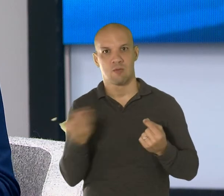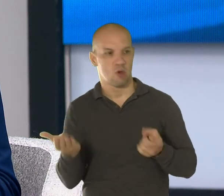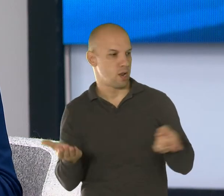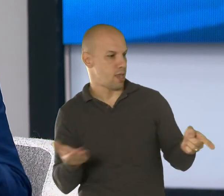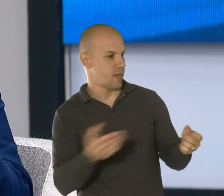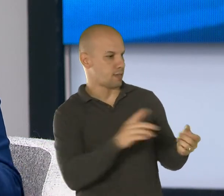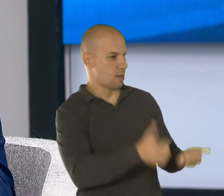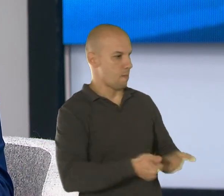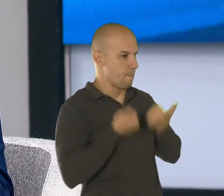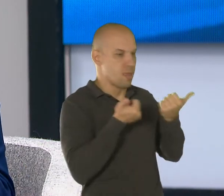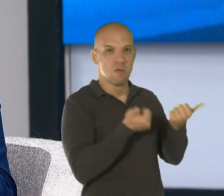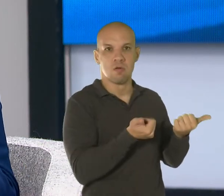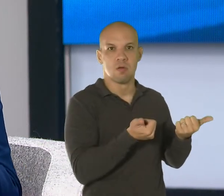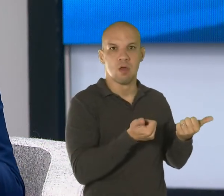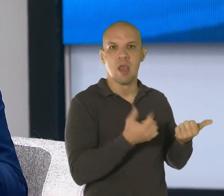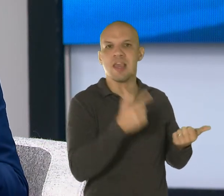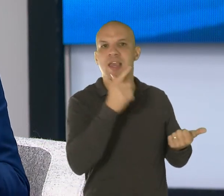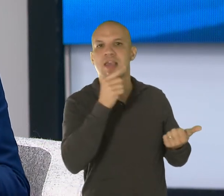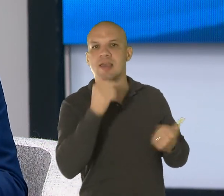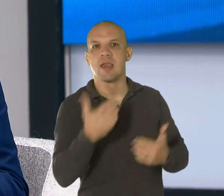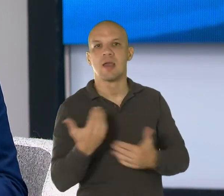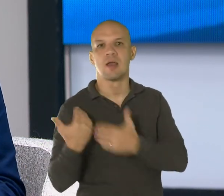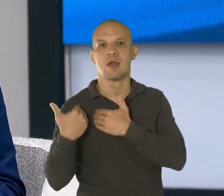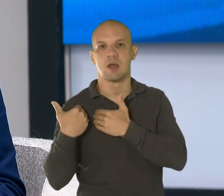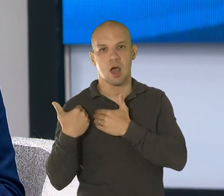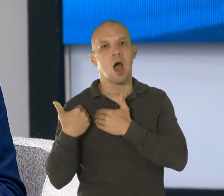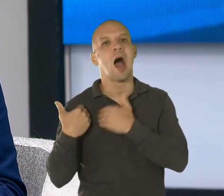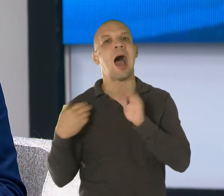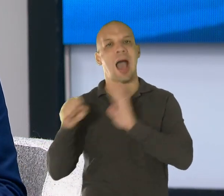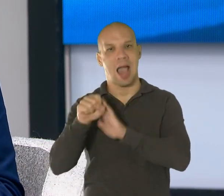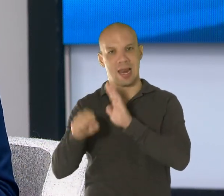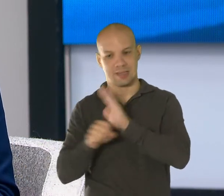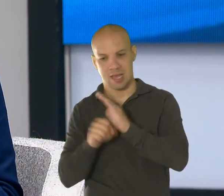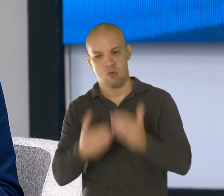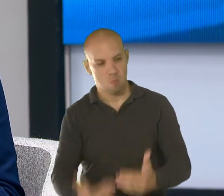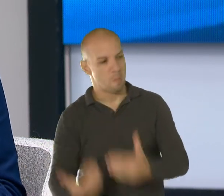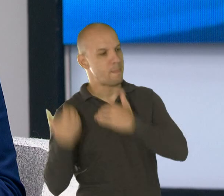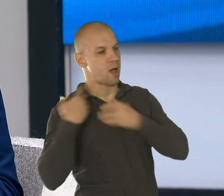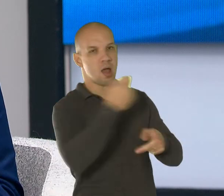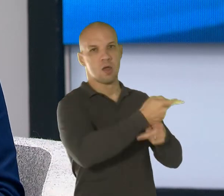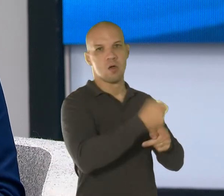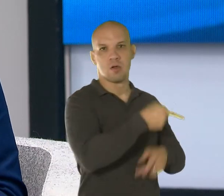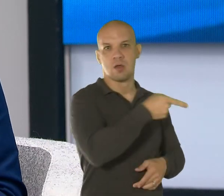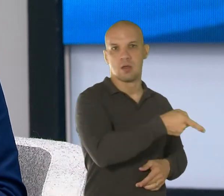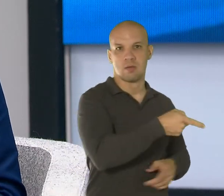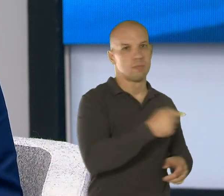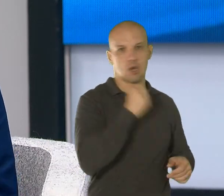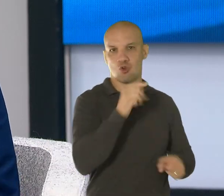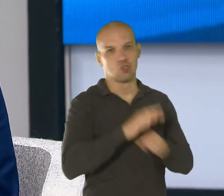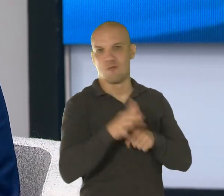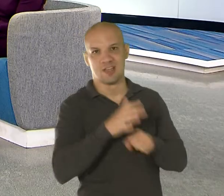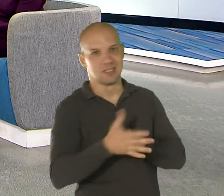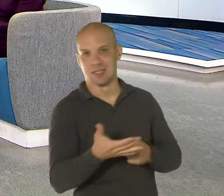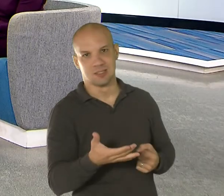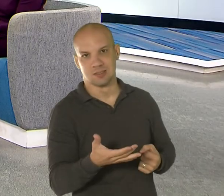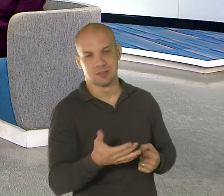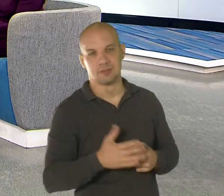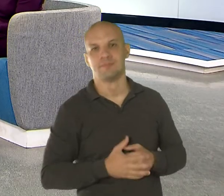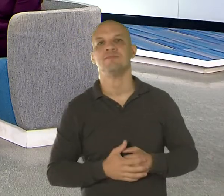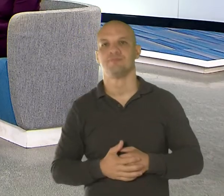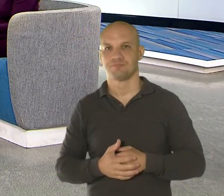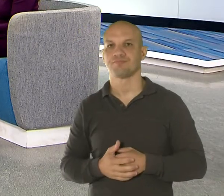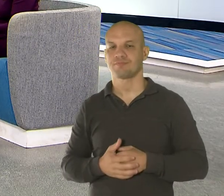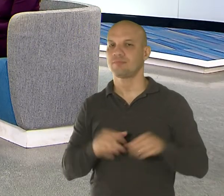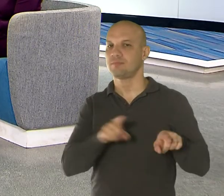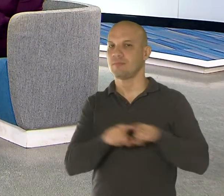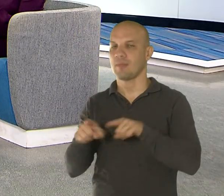Familia y es el Estado el que tiene la obligación ministerial de asumir ese cuidado, y sabemos que no dan abasto. Y también